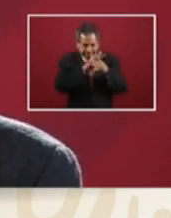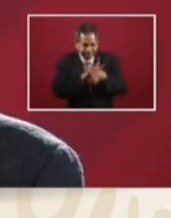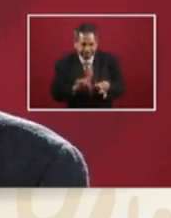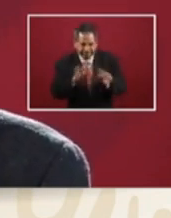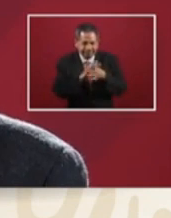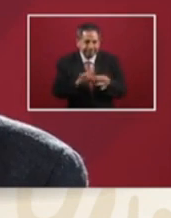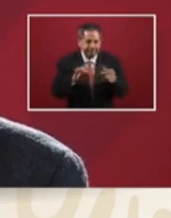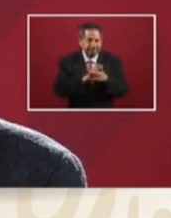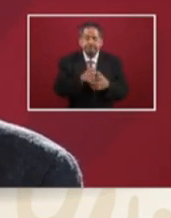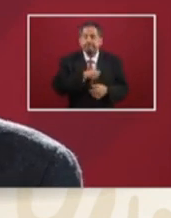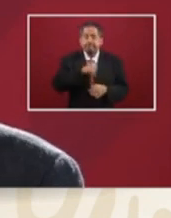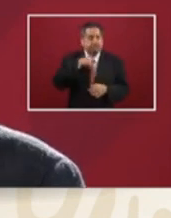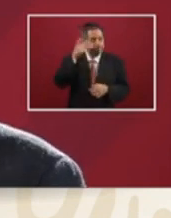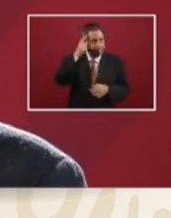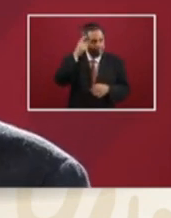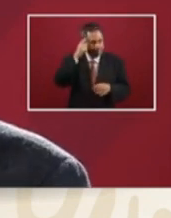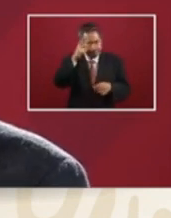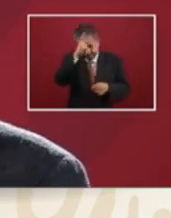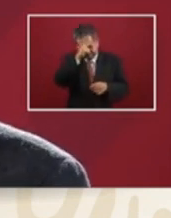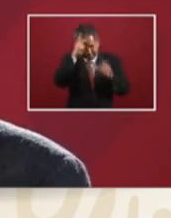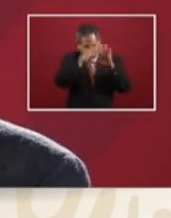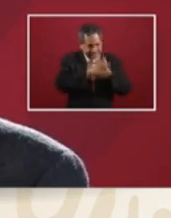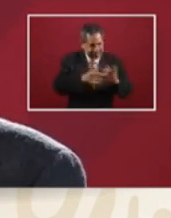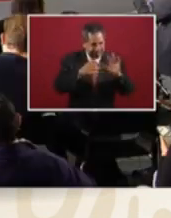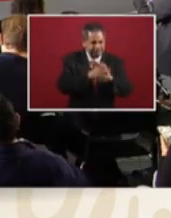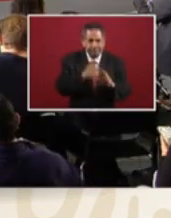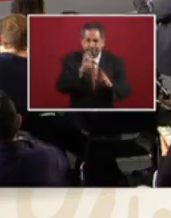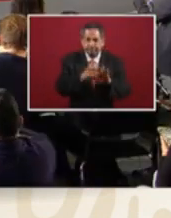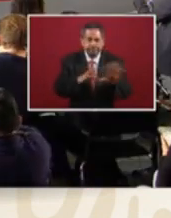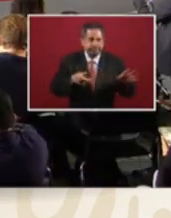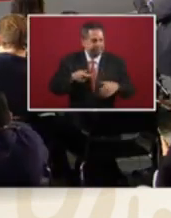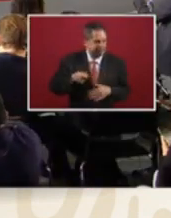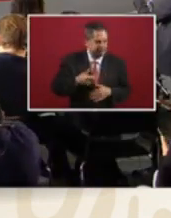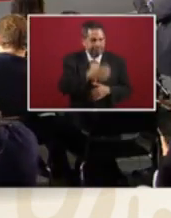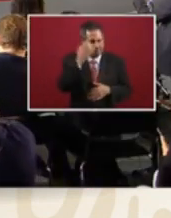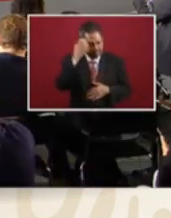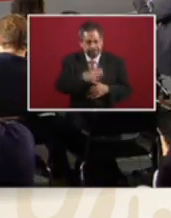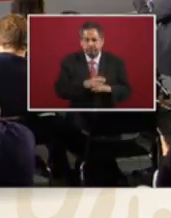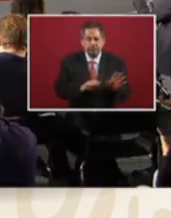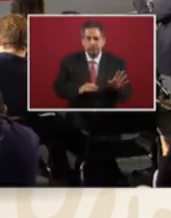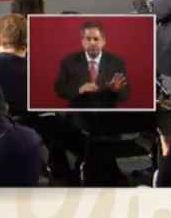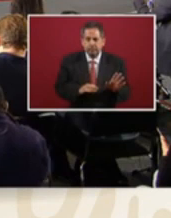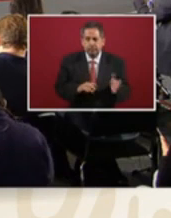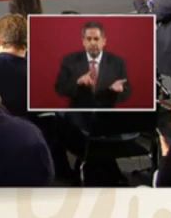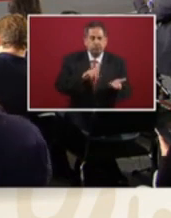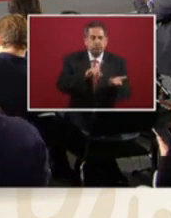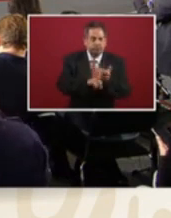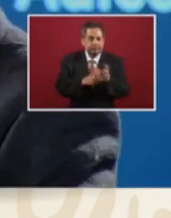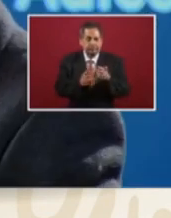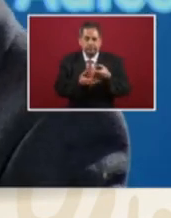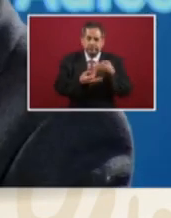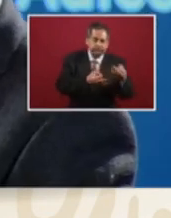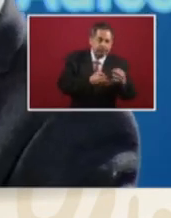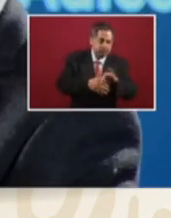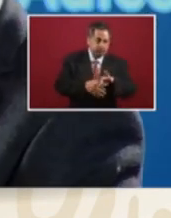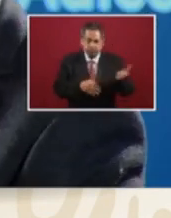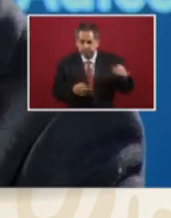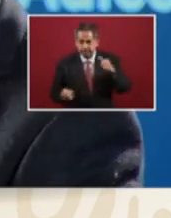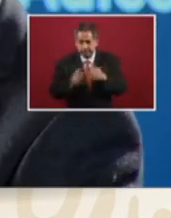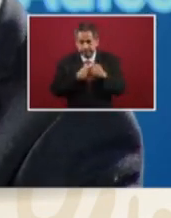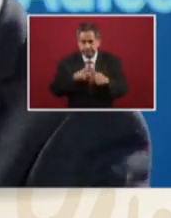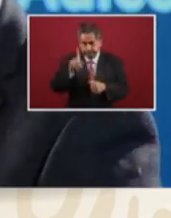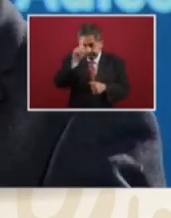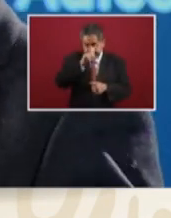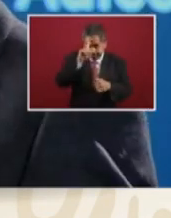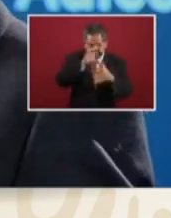mental, y en ese sentido queremos borrar un poco esta línea de lo que hay entre la salud mental y las adicciones, porque pensamos que es un